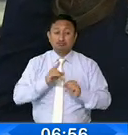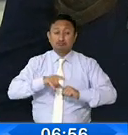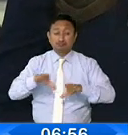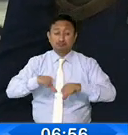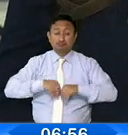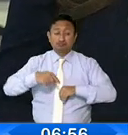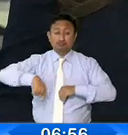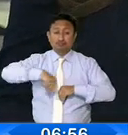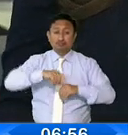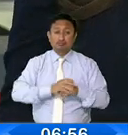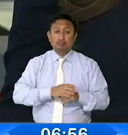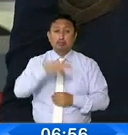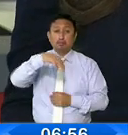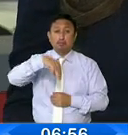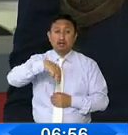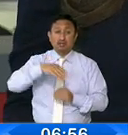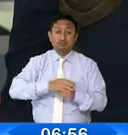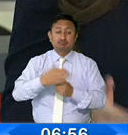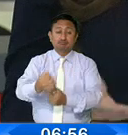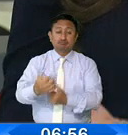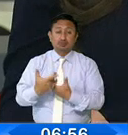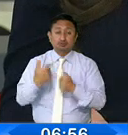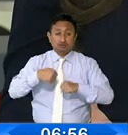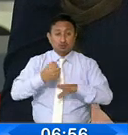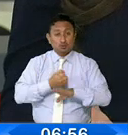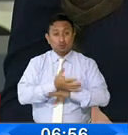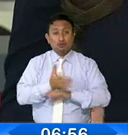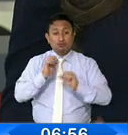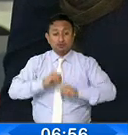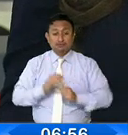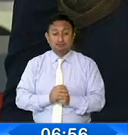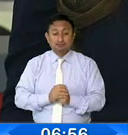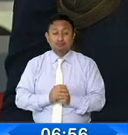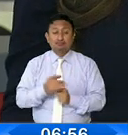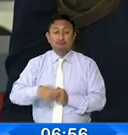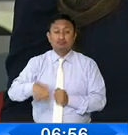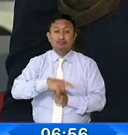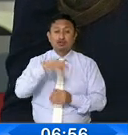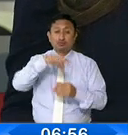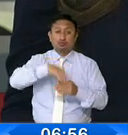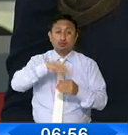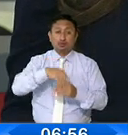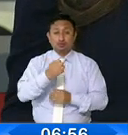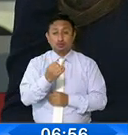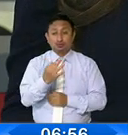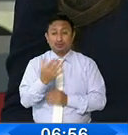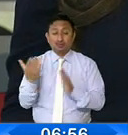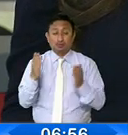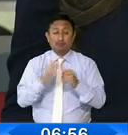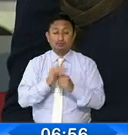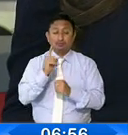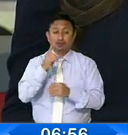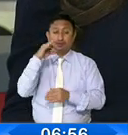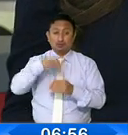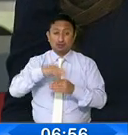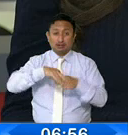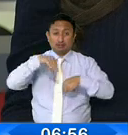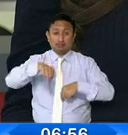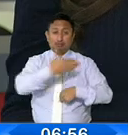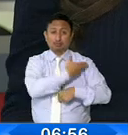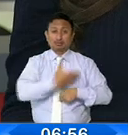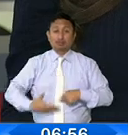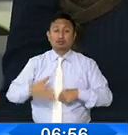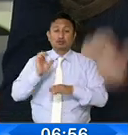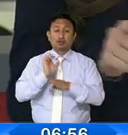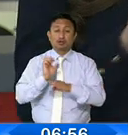este martes el informe que recomendaba dar paso al recuento parcial de los votos de la primera vuelta electoral para presidente de la República. Con